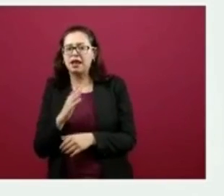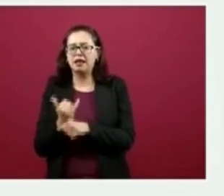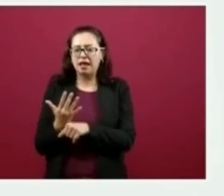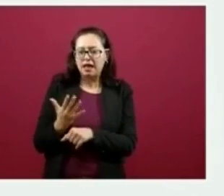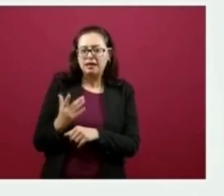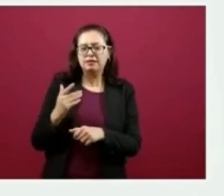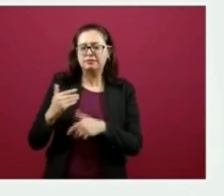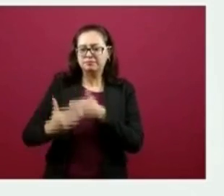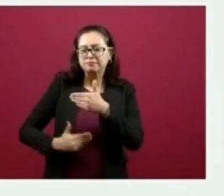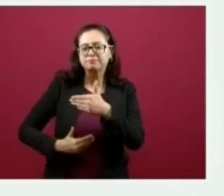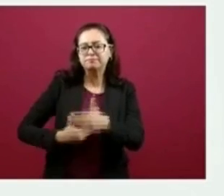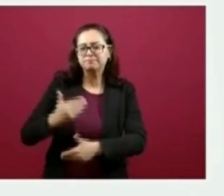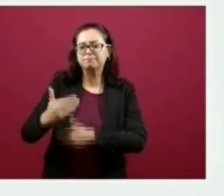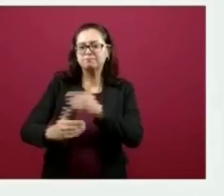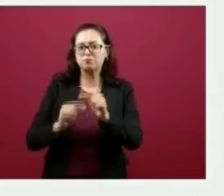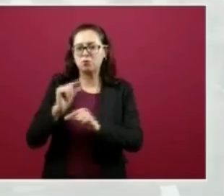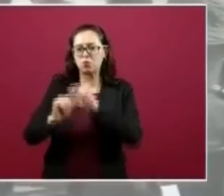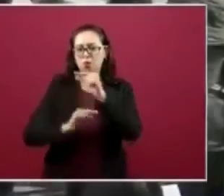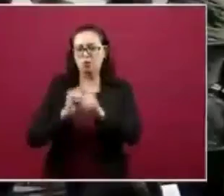de acción,